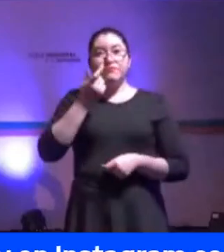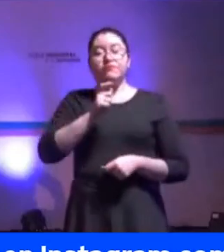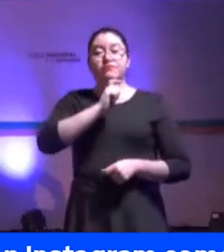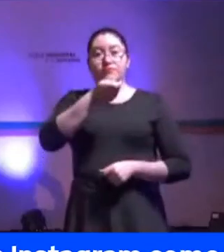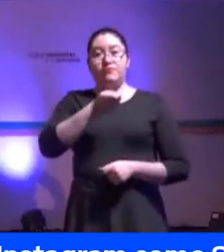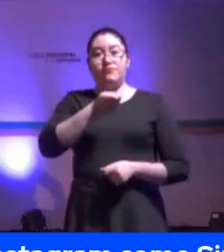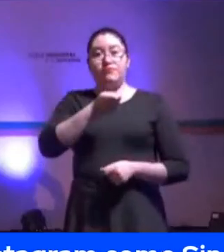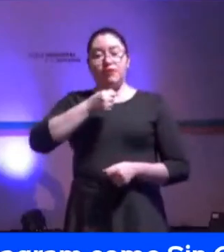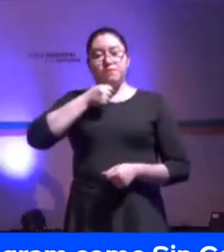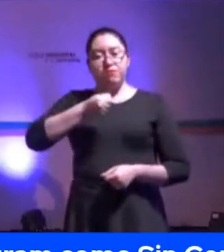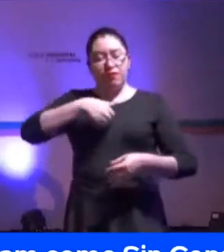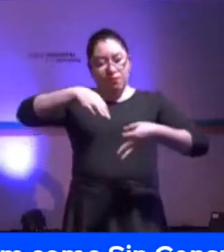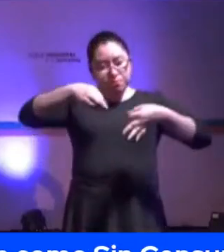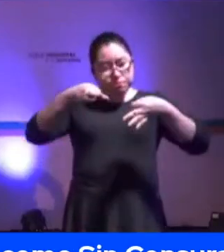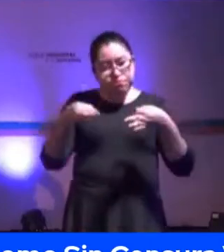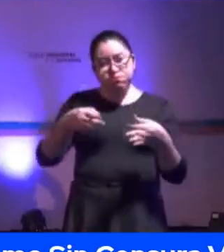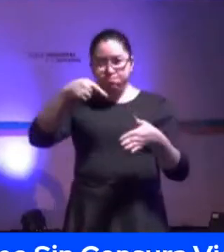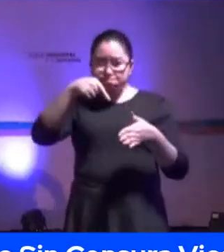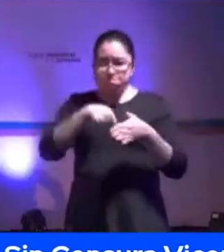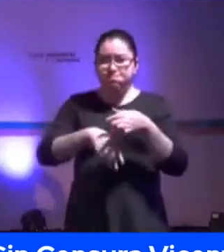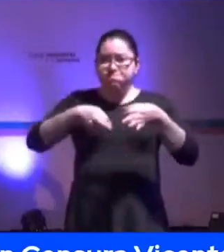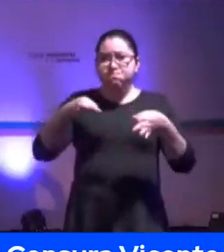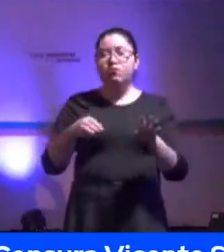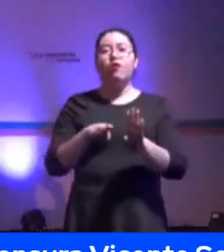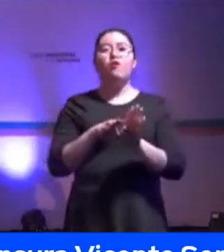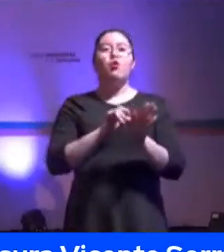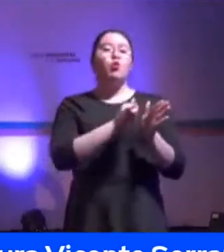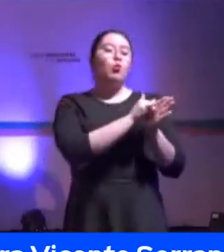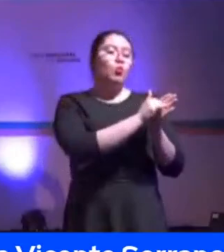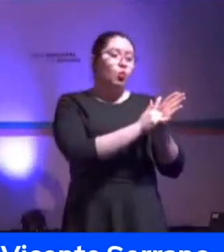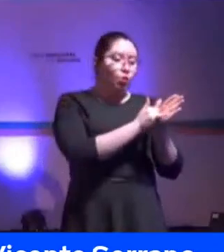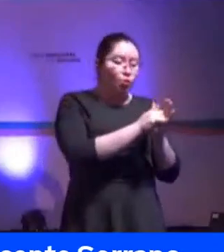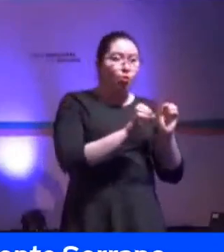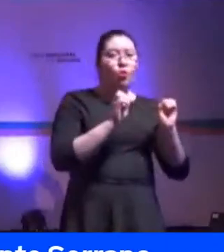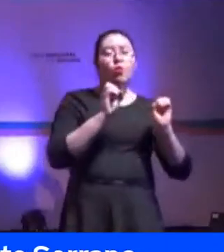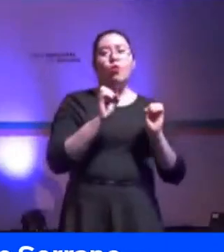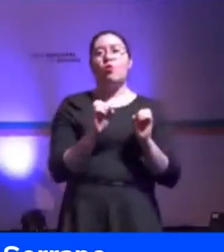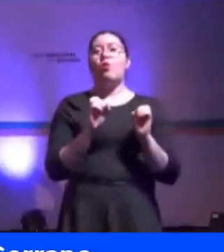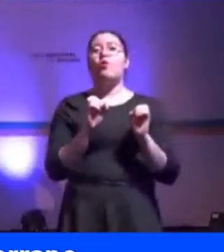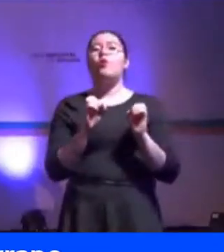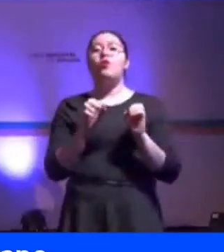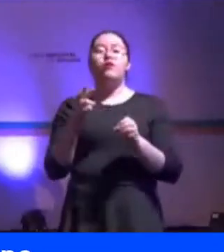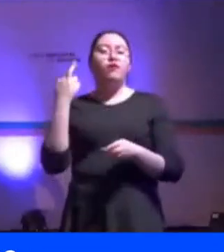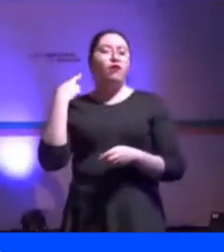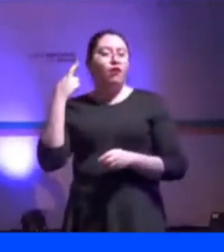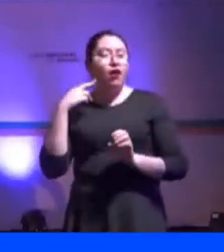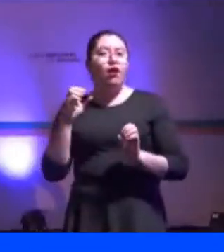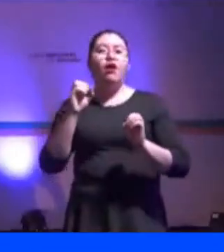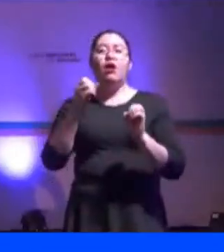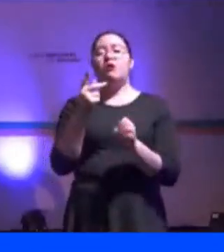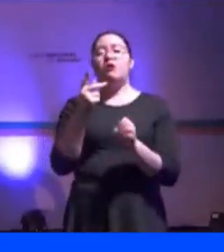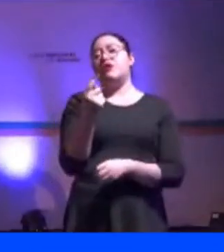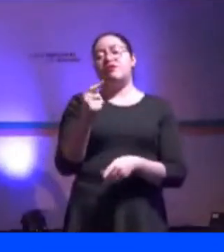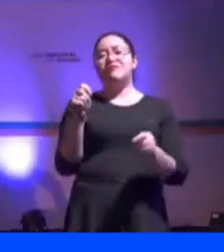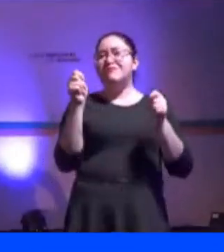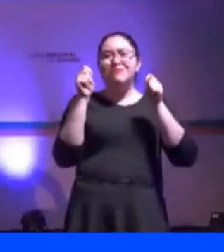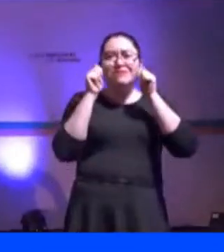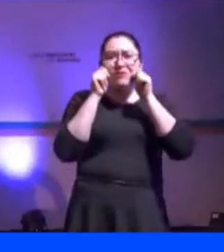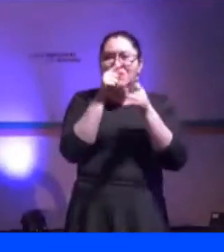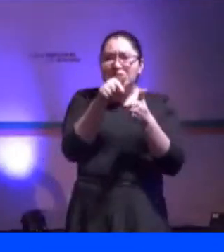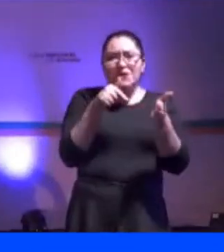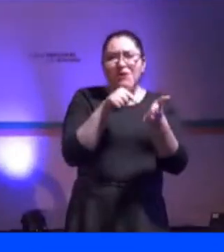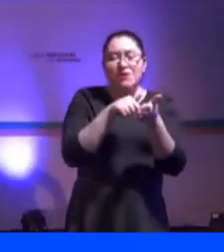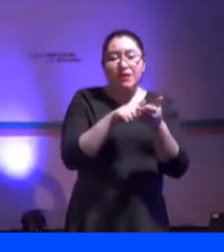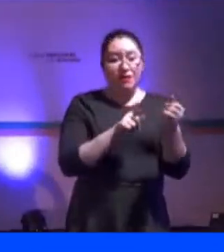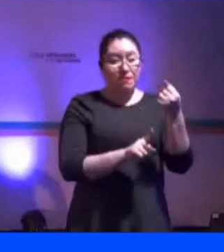periodismo real. No si es a través de YouTube, o si es a través de radio, o si es a través de tele. El problema de la